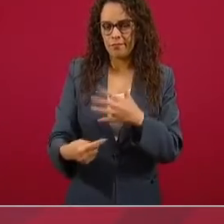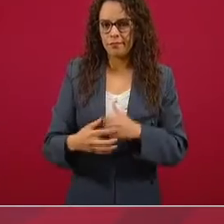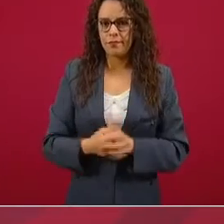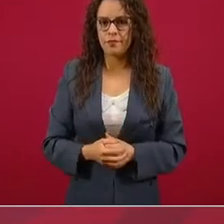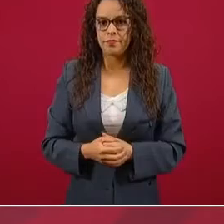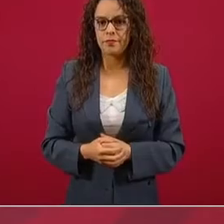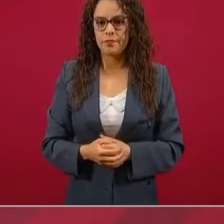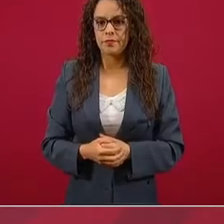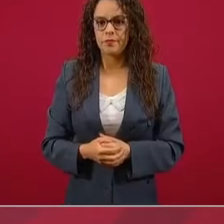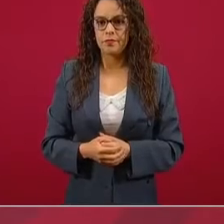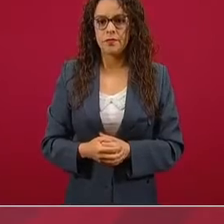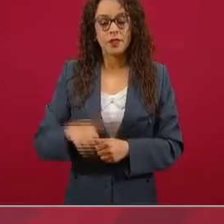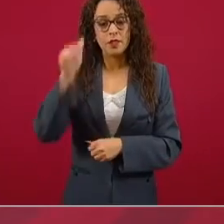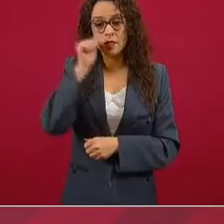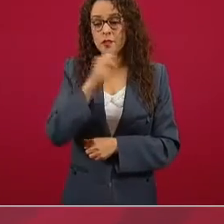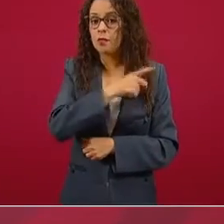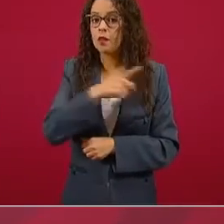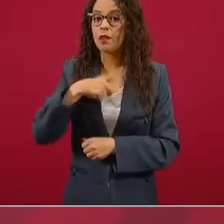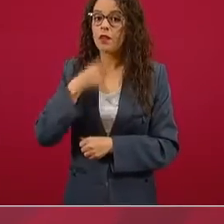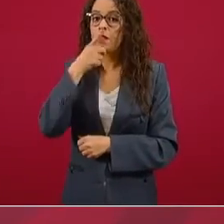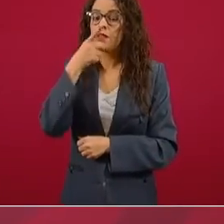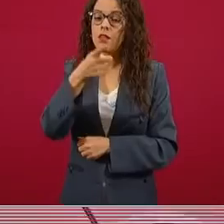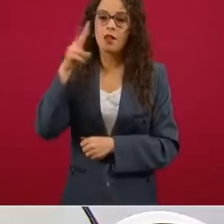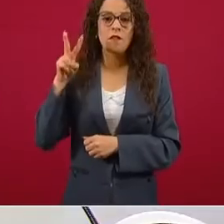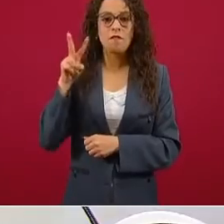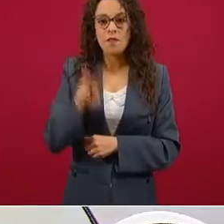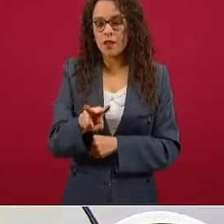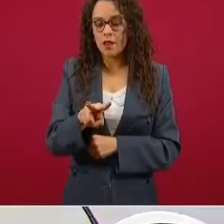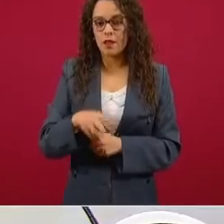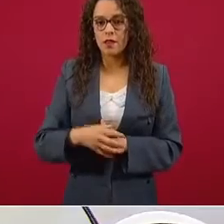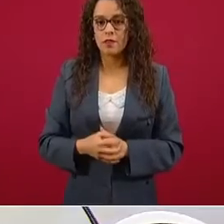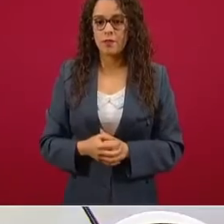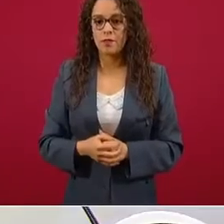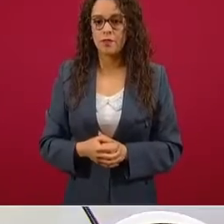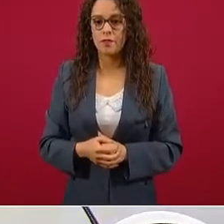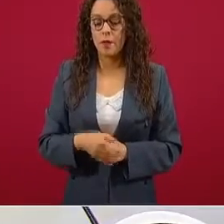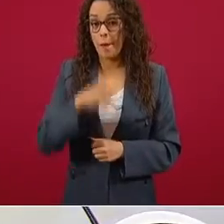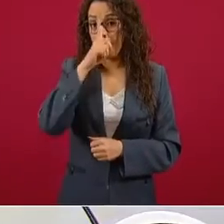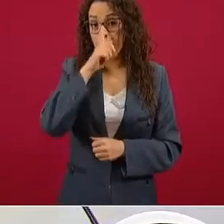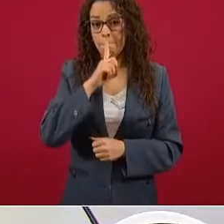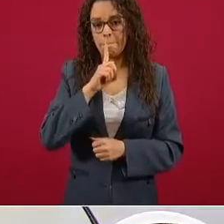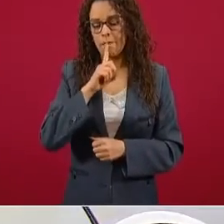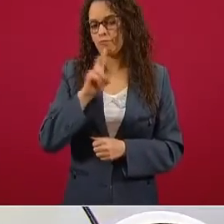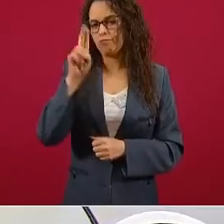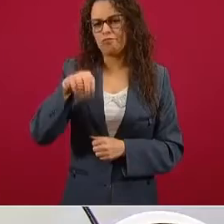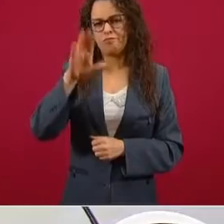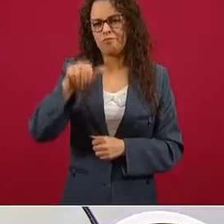se dice la verdad siempre, nunca se ha mentido,